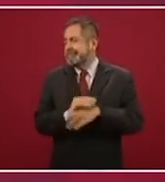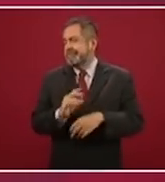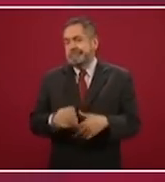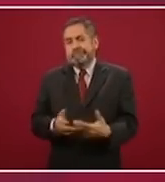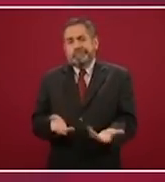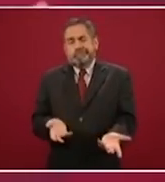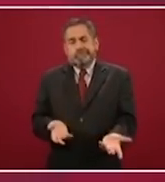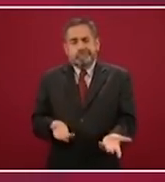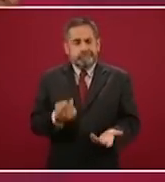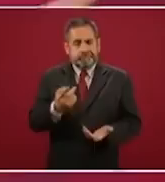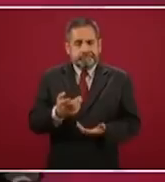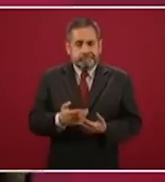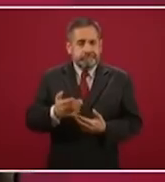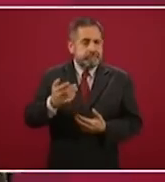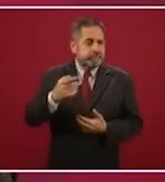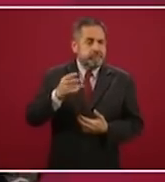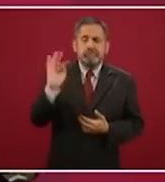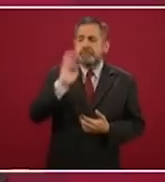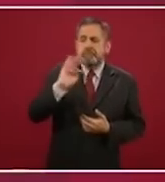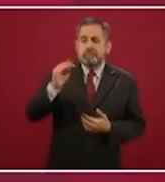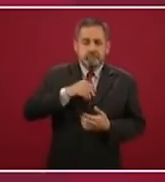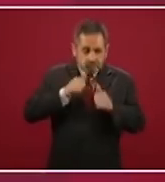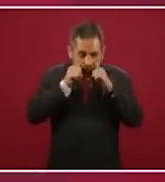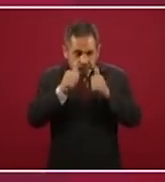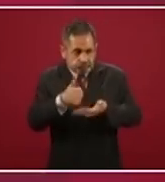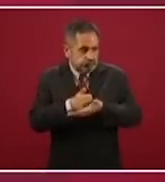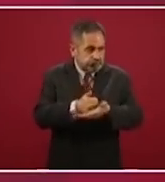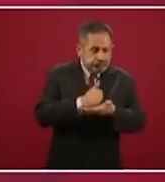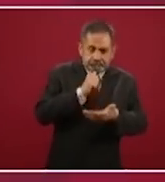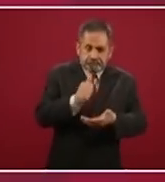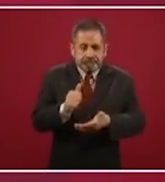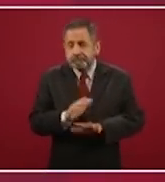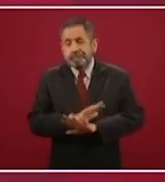si no atendemos al pueblo,